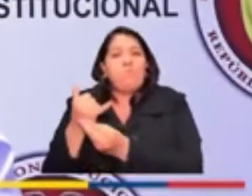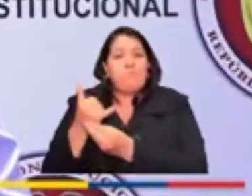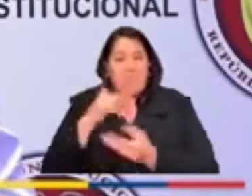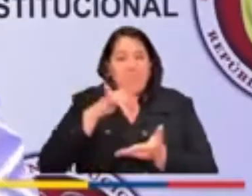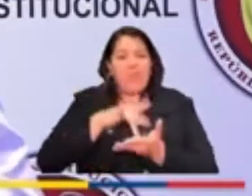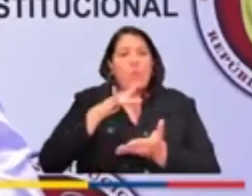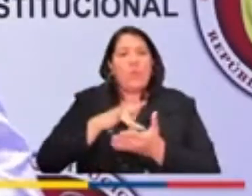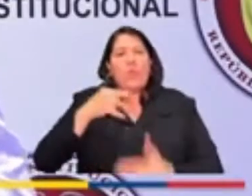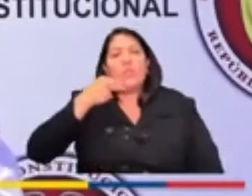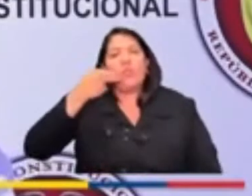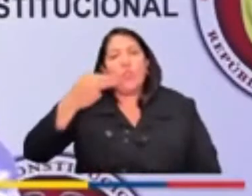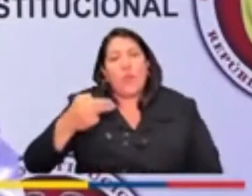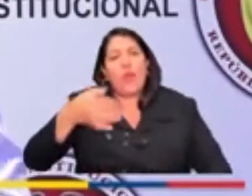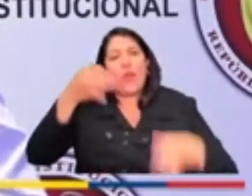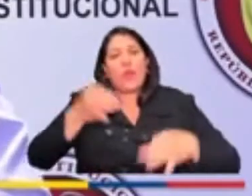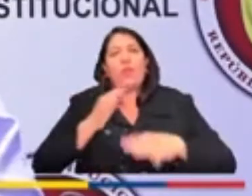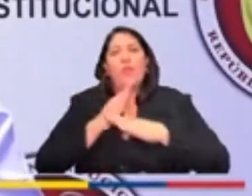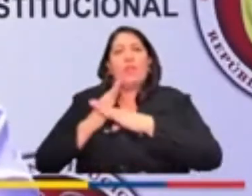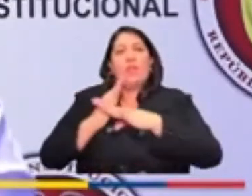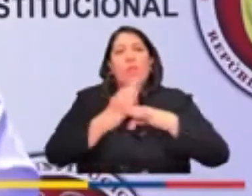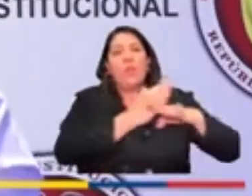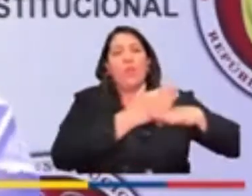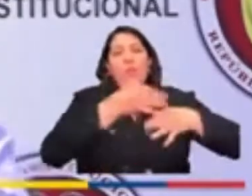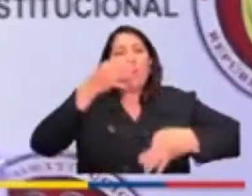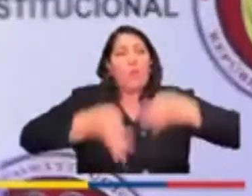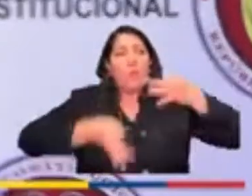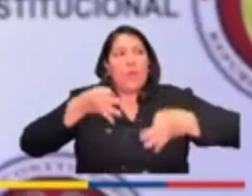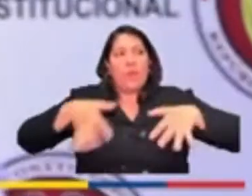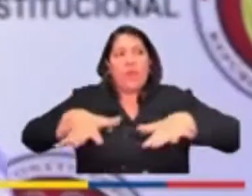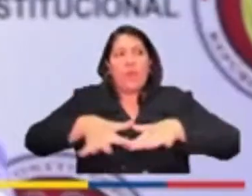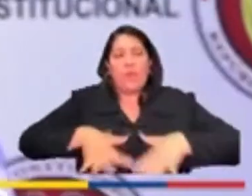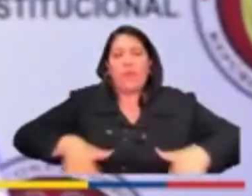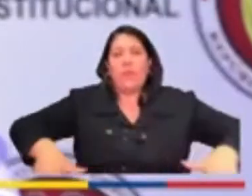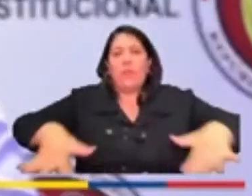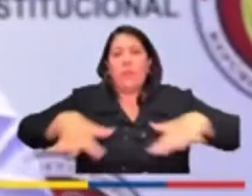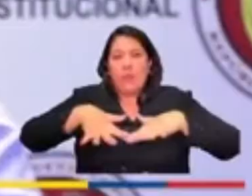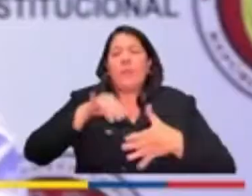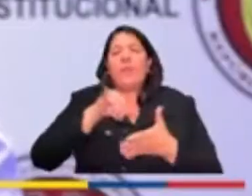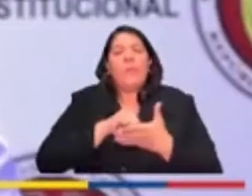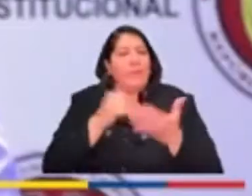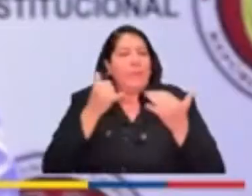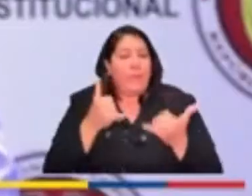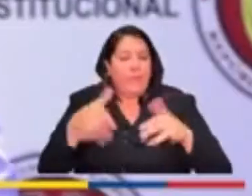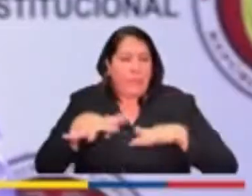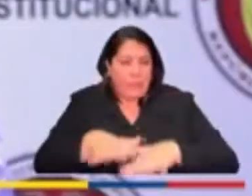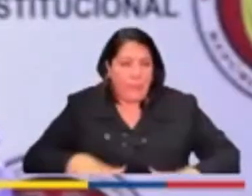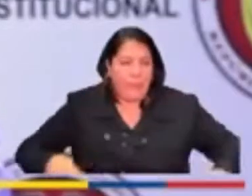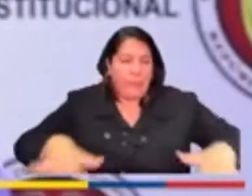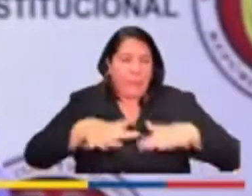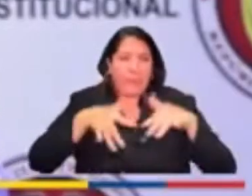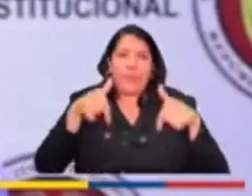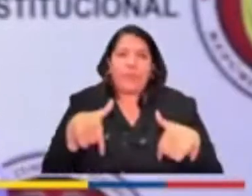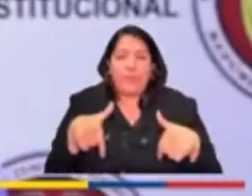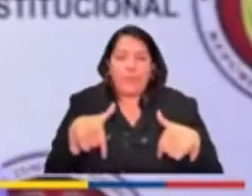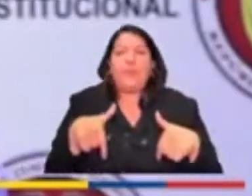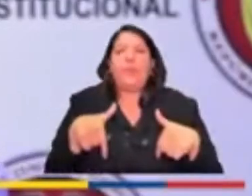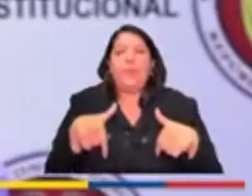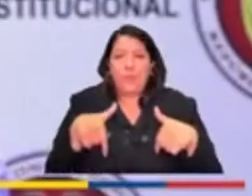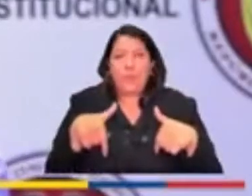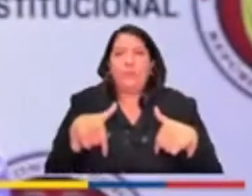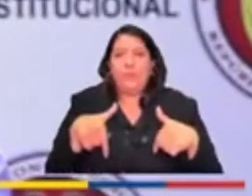la seguridad jurídica de los territorios. Existe una incertidumbre jurídica de los territorios.